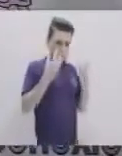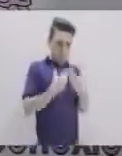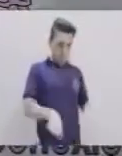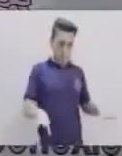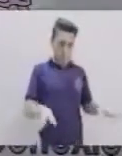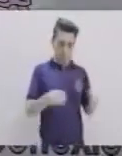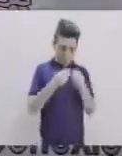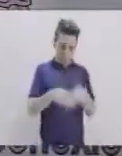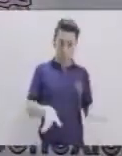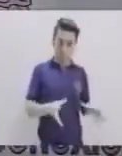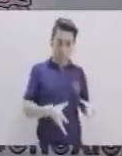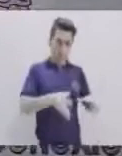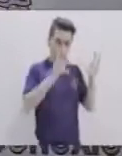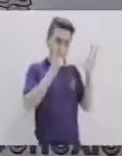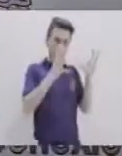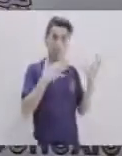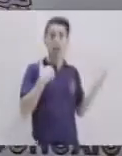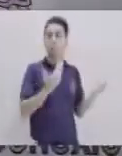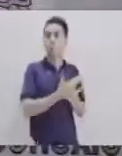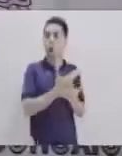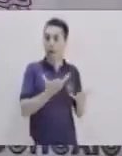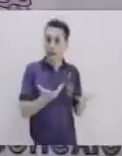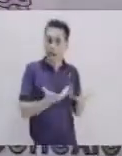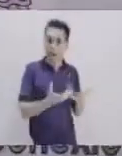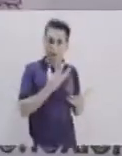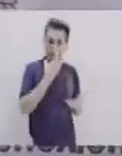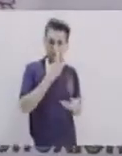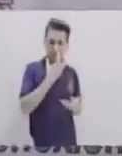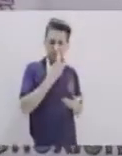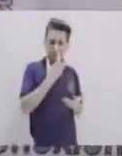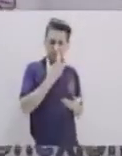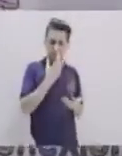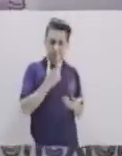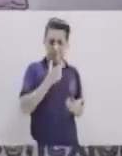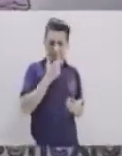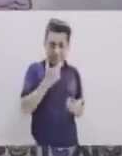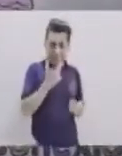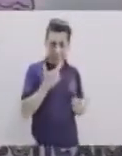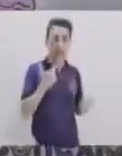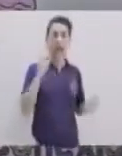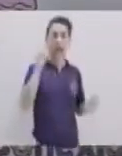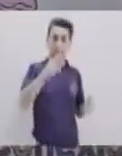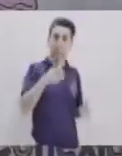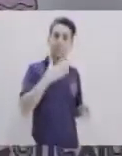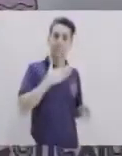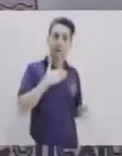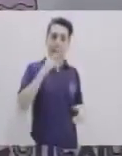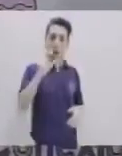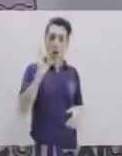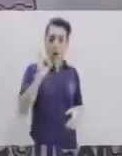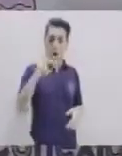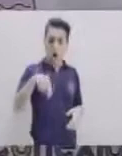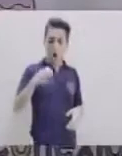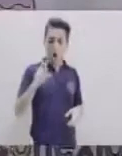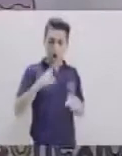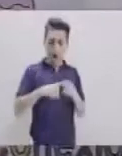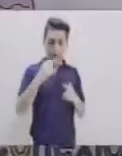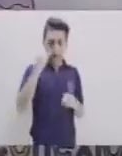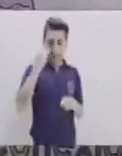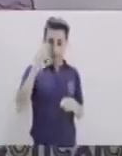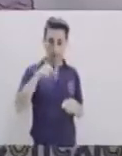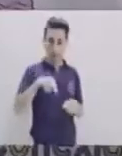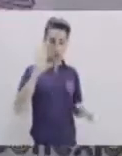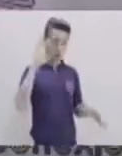divertir al ver que tu pelota nueva se había desapareció. extraviado. Entonces, eso es hacer conexión. Ya pensamos en nuestra vida, ya